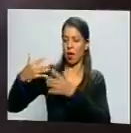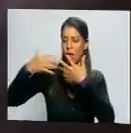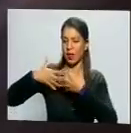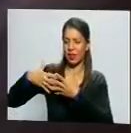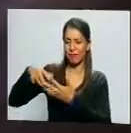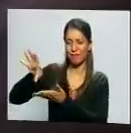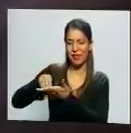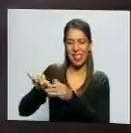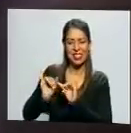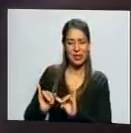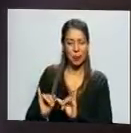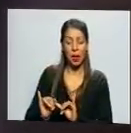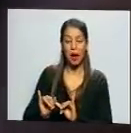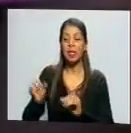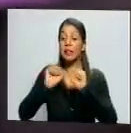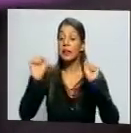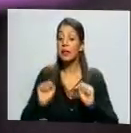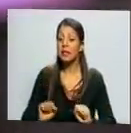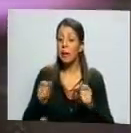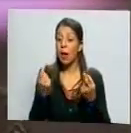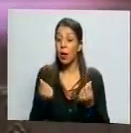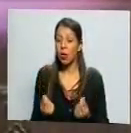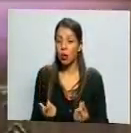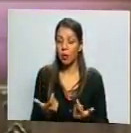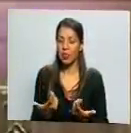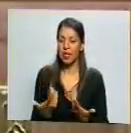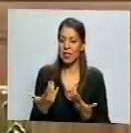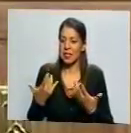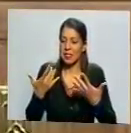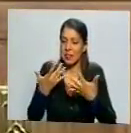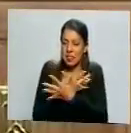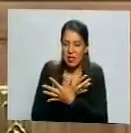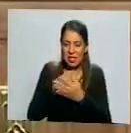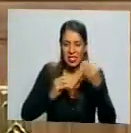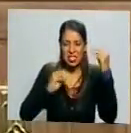el metabolismo de un sistema económico que no corresponde.